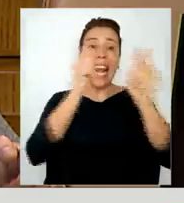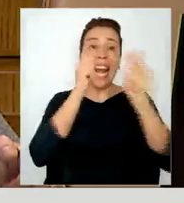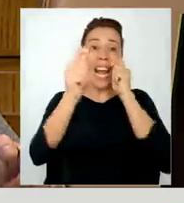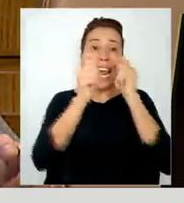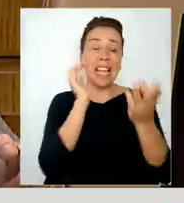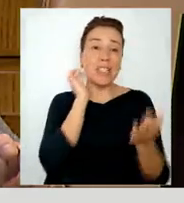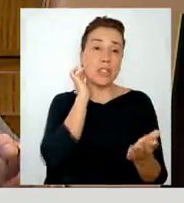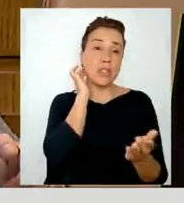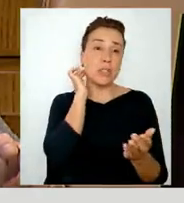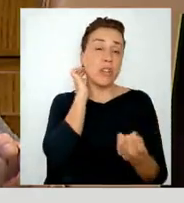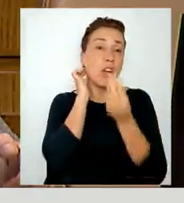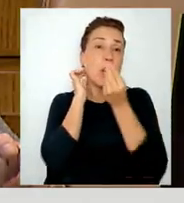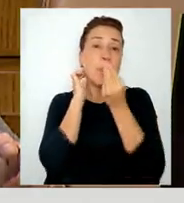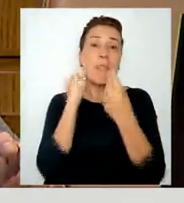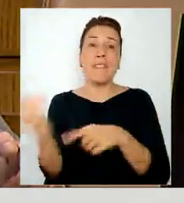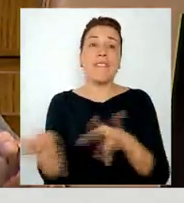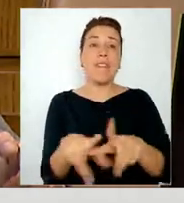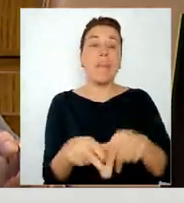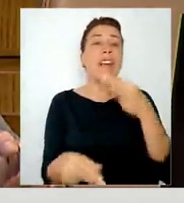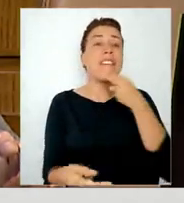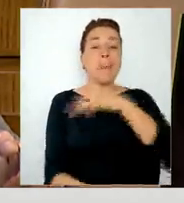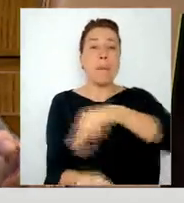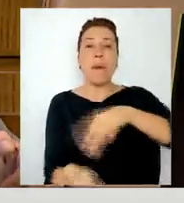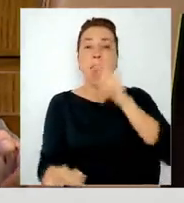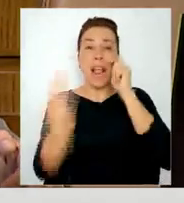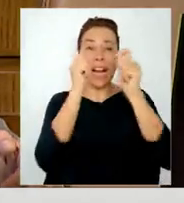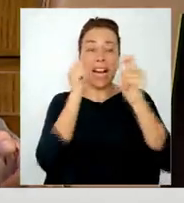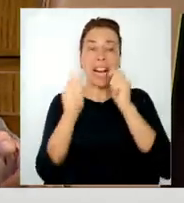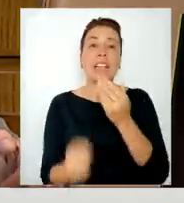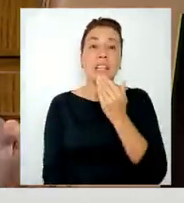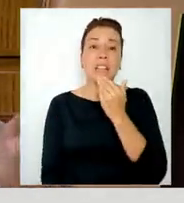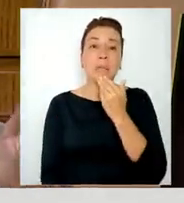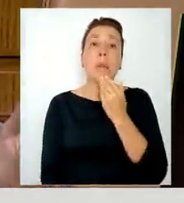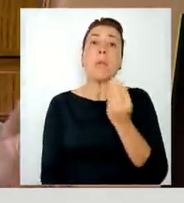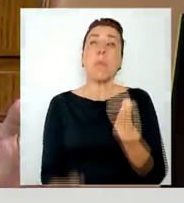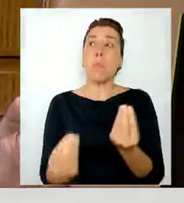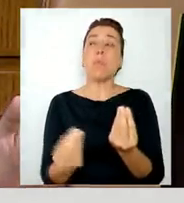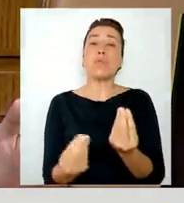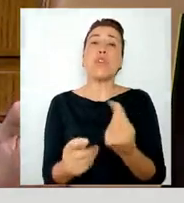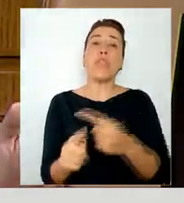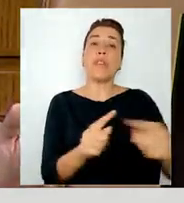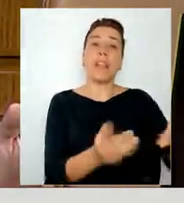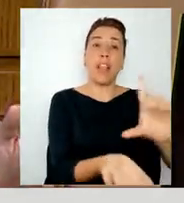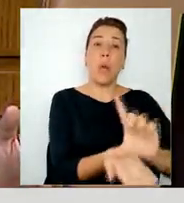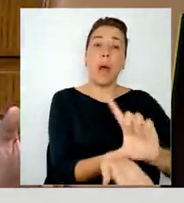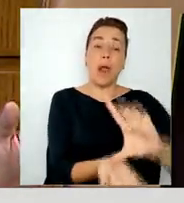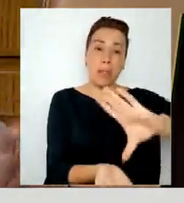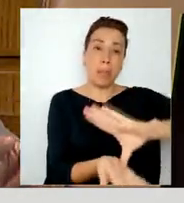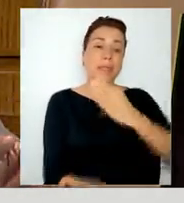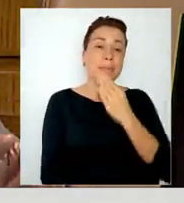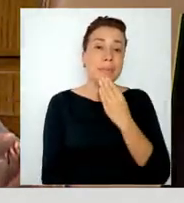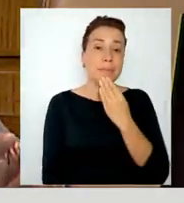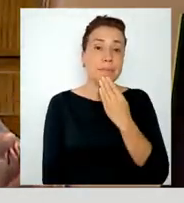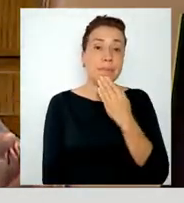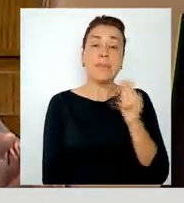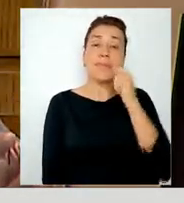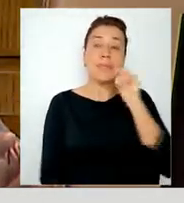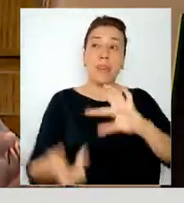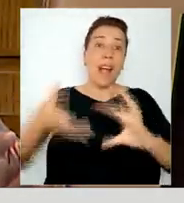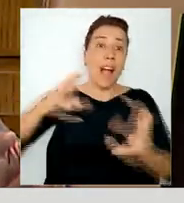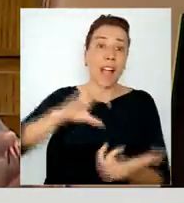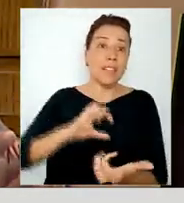de la familia de maule está en riesgo y de buena parte del país también si esto no es una catástrofe no sé qué lo será